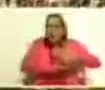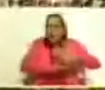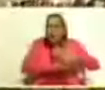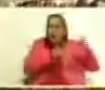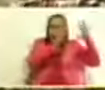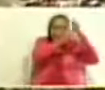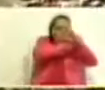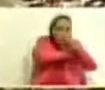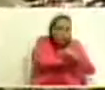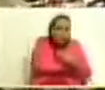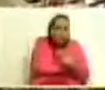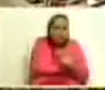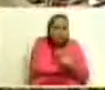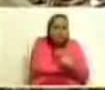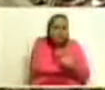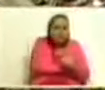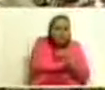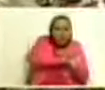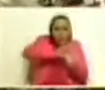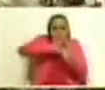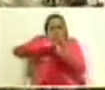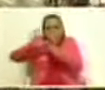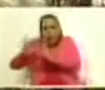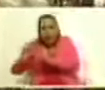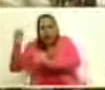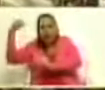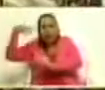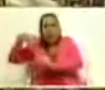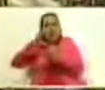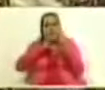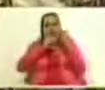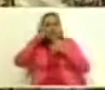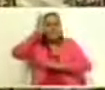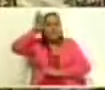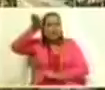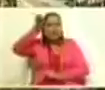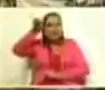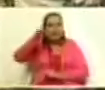tiniebla, a la luz, a la esperanza del futuro.